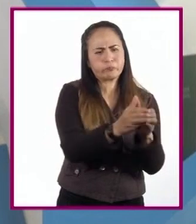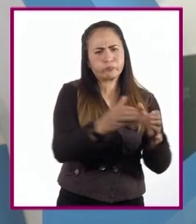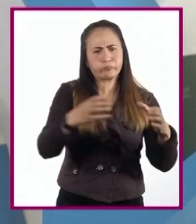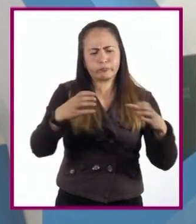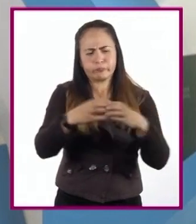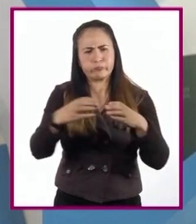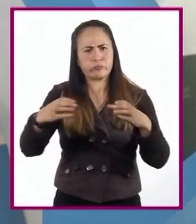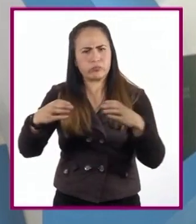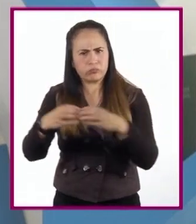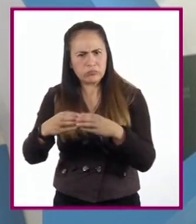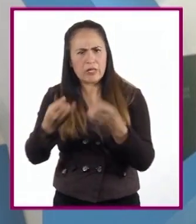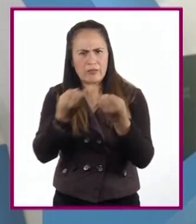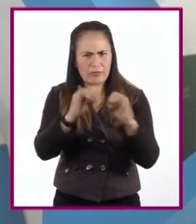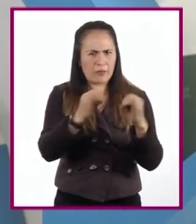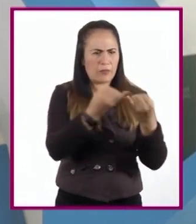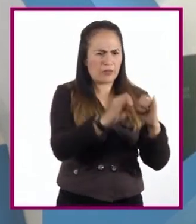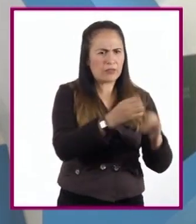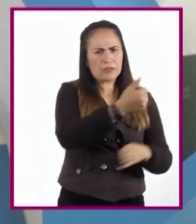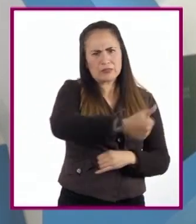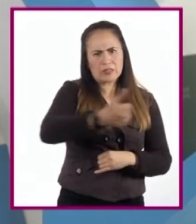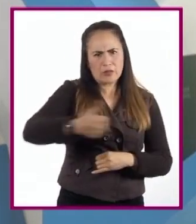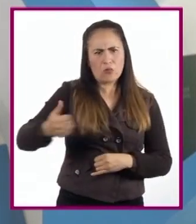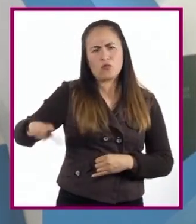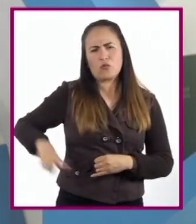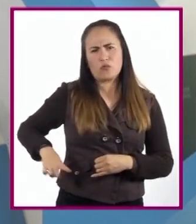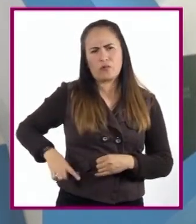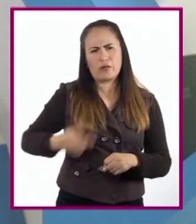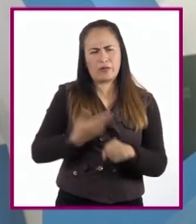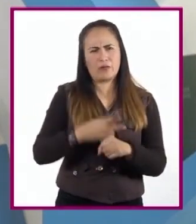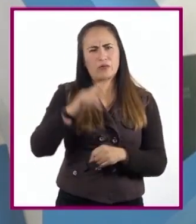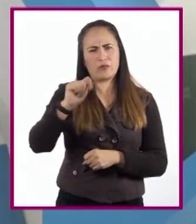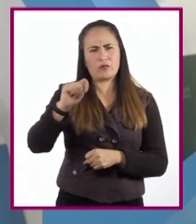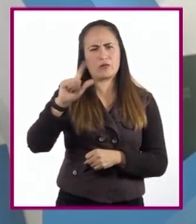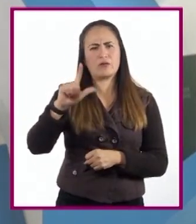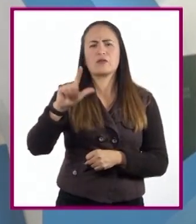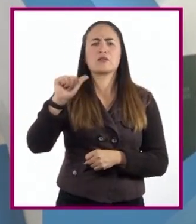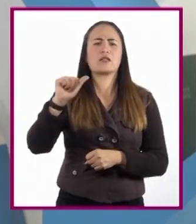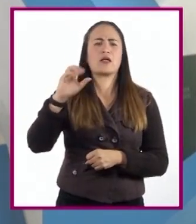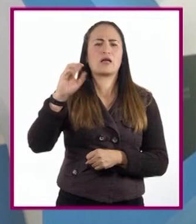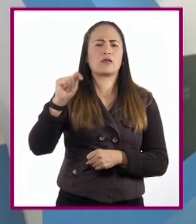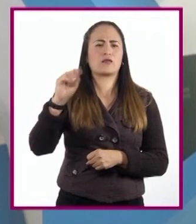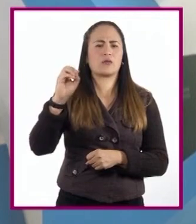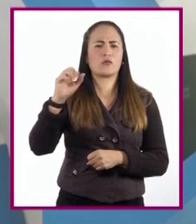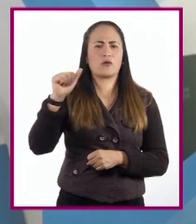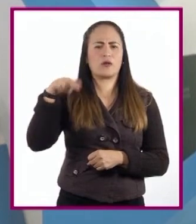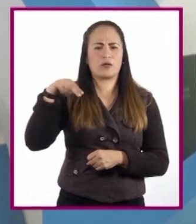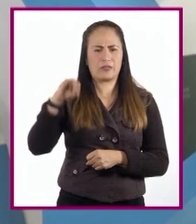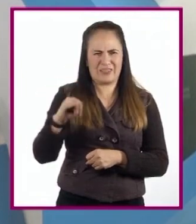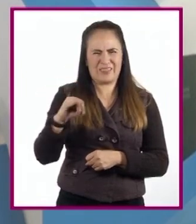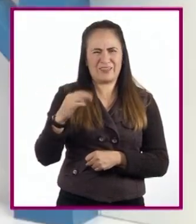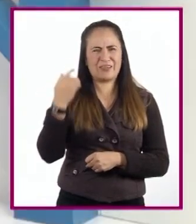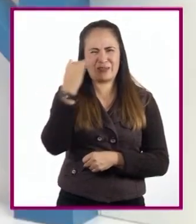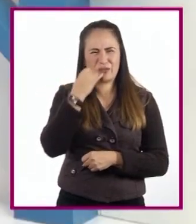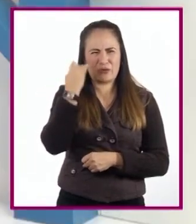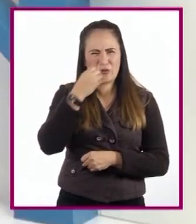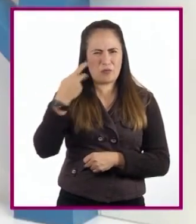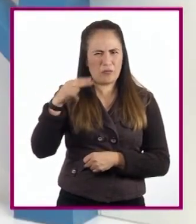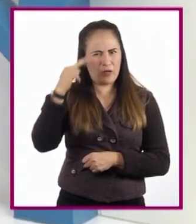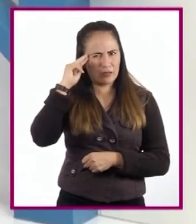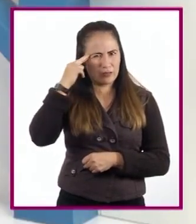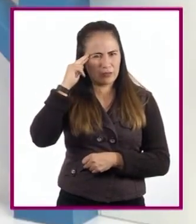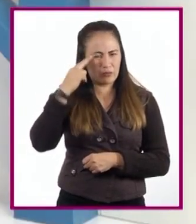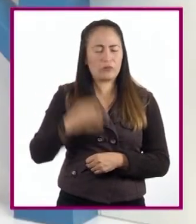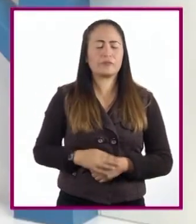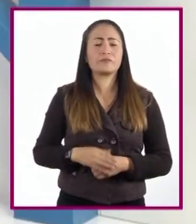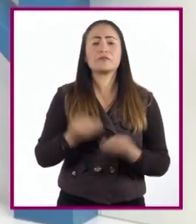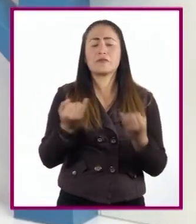independientes con su propio gobernante, llamado Tlatoani, en náhuatl, y su capital y su propio territorio. Por su